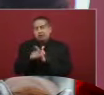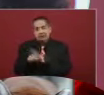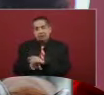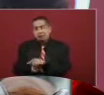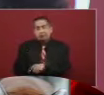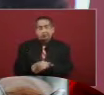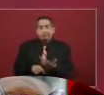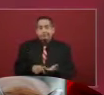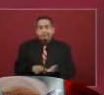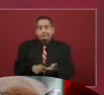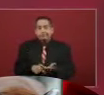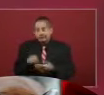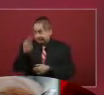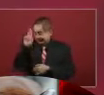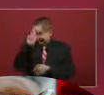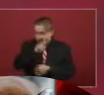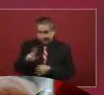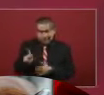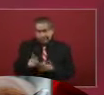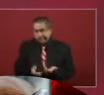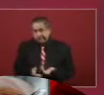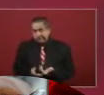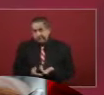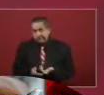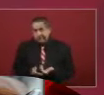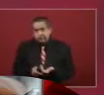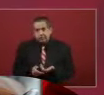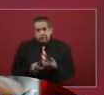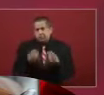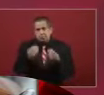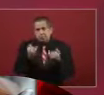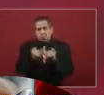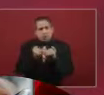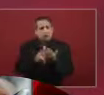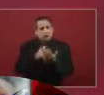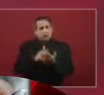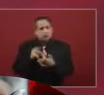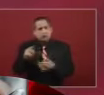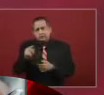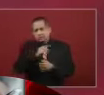negativos, atroces, como muchos otros.